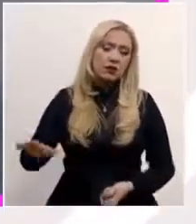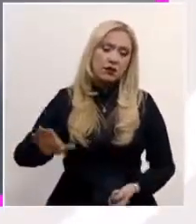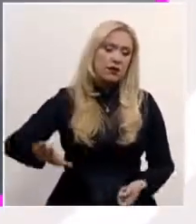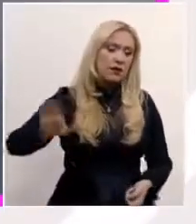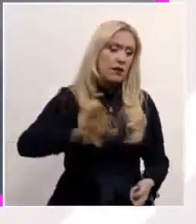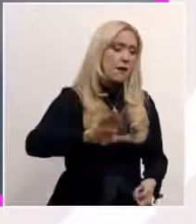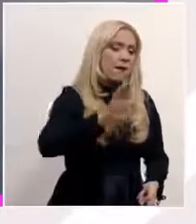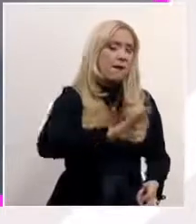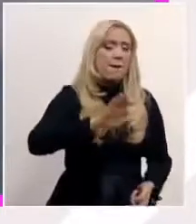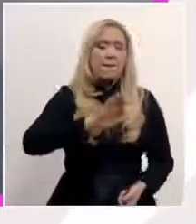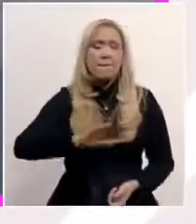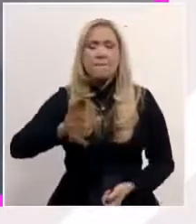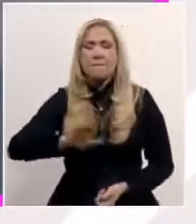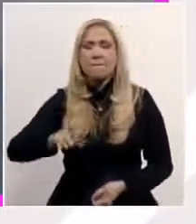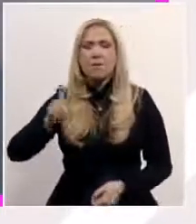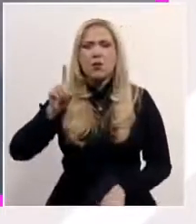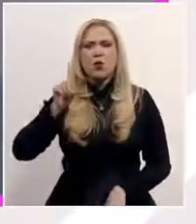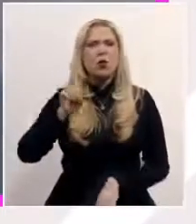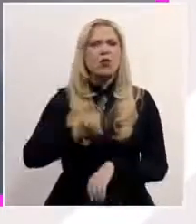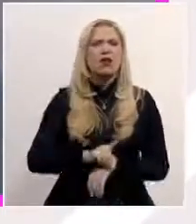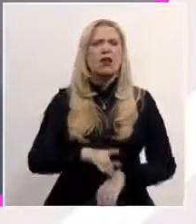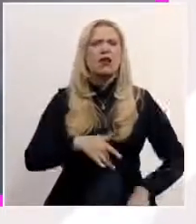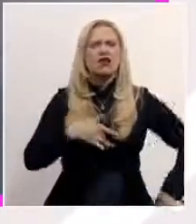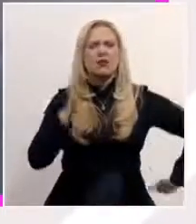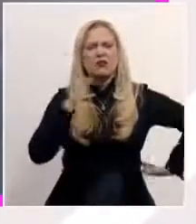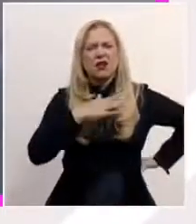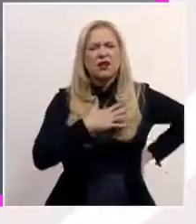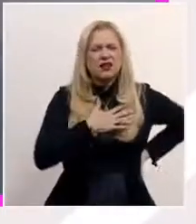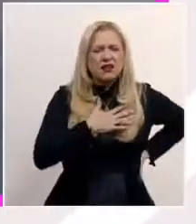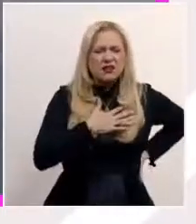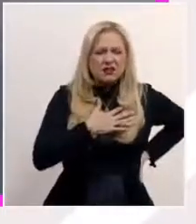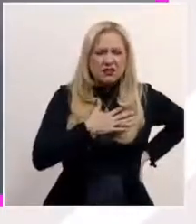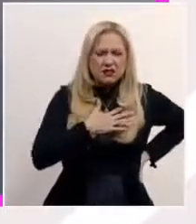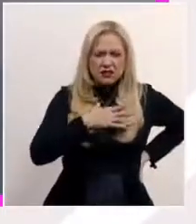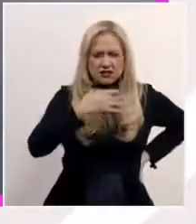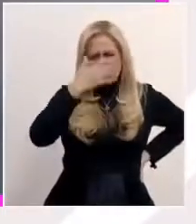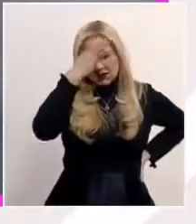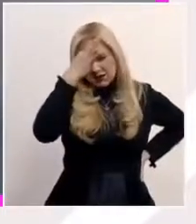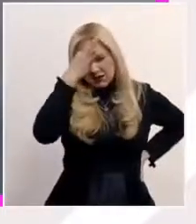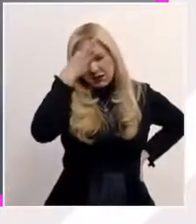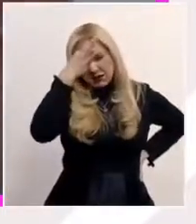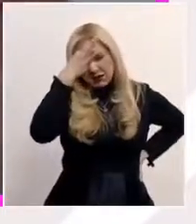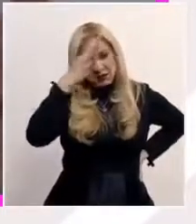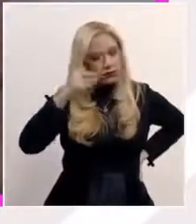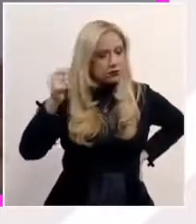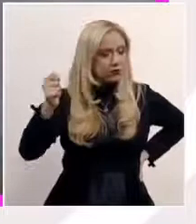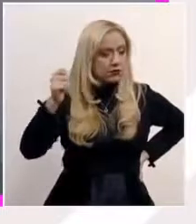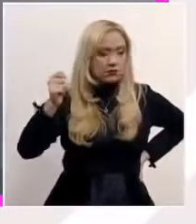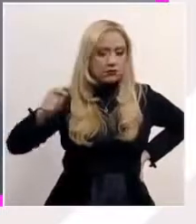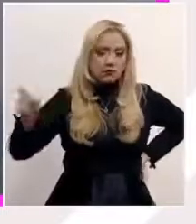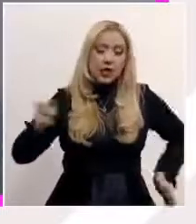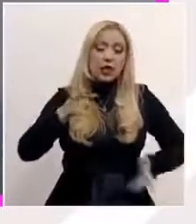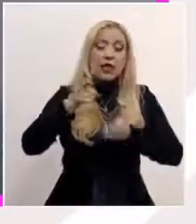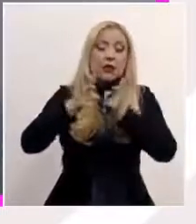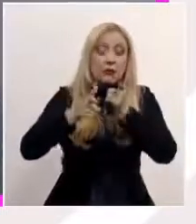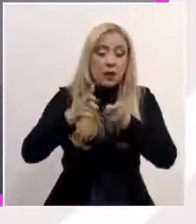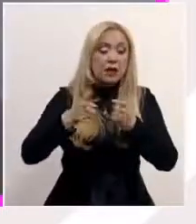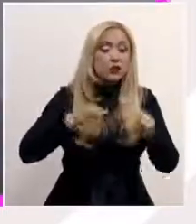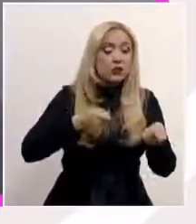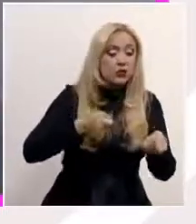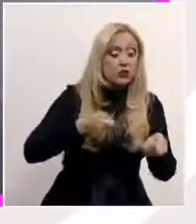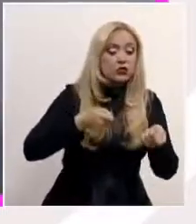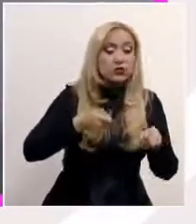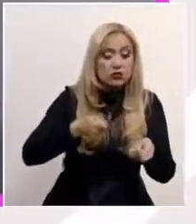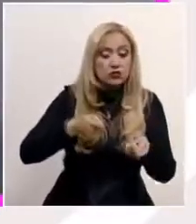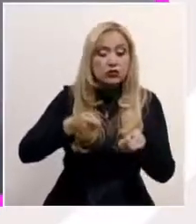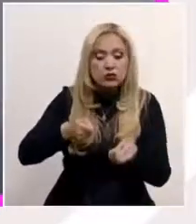hacía antes. Un día ella se sentía muy mal, a pesar de eso se le pidió que siguiera con su trabajo despacito para que no se cansara y a